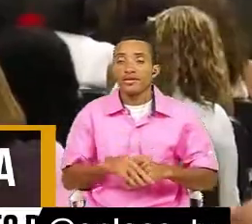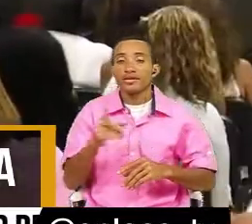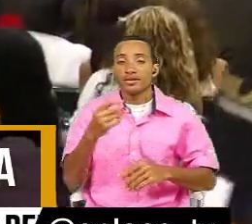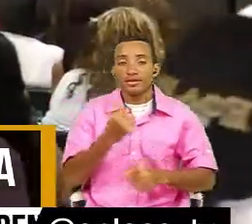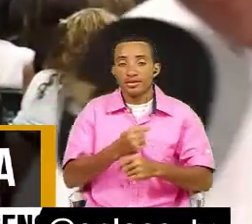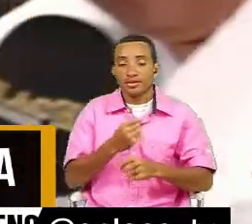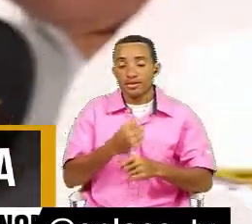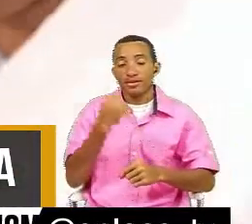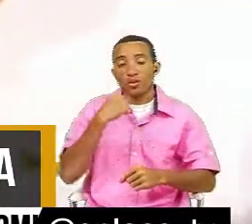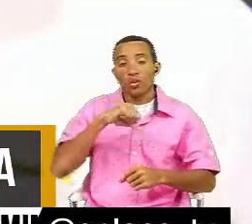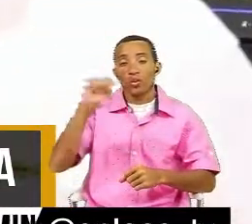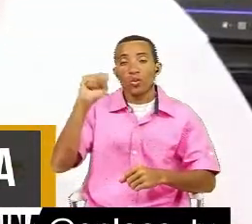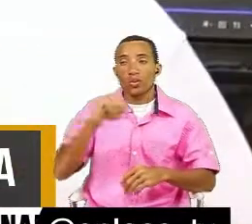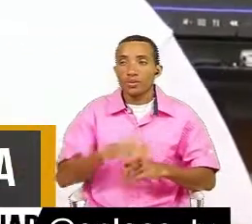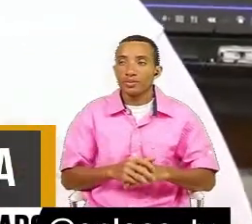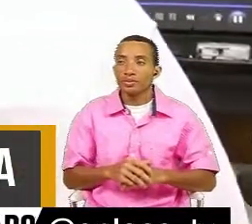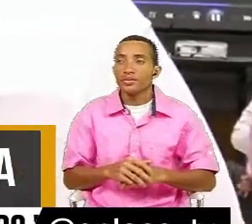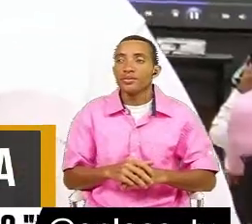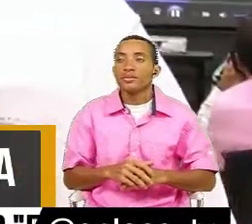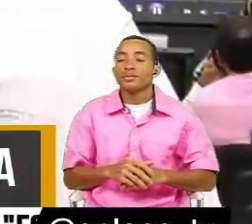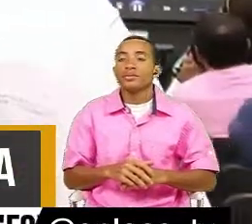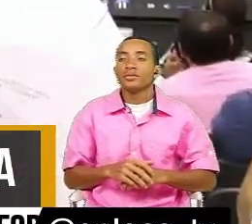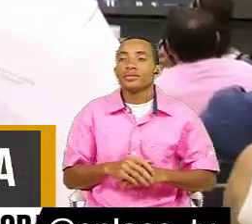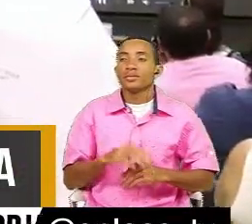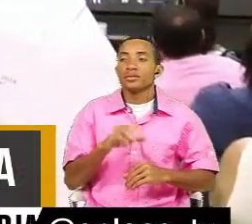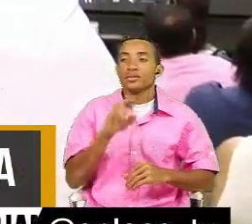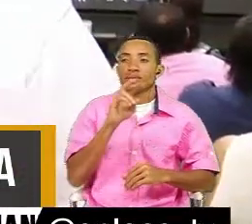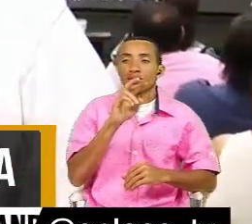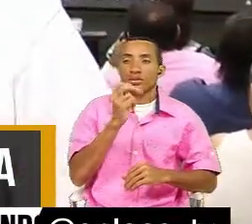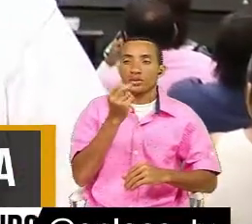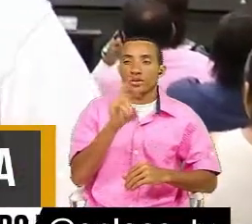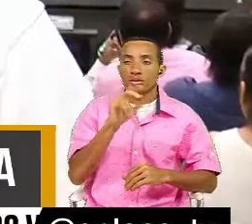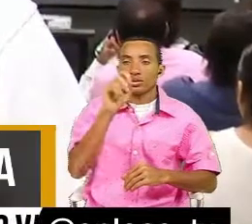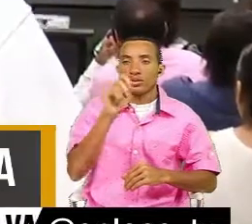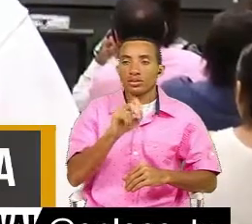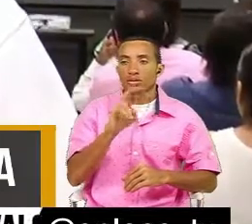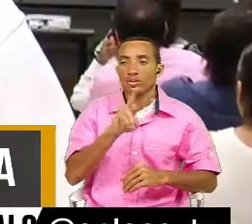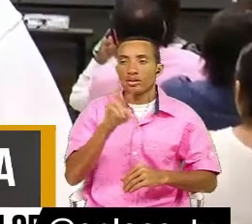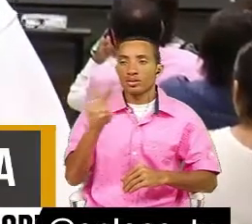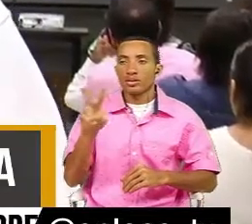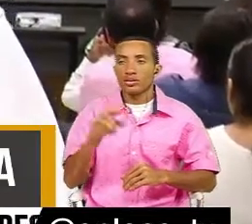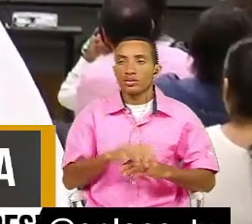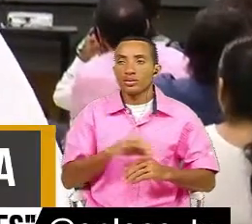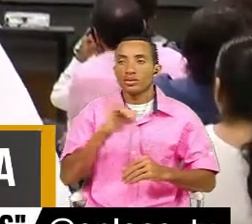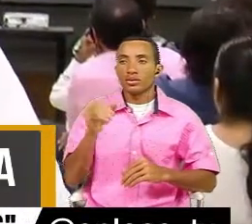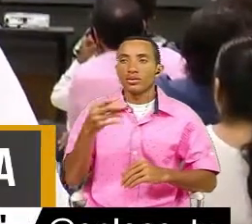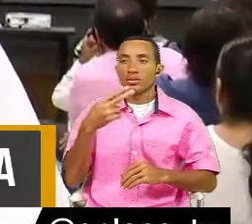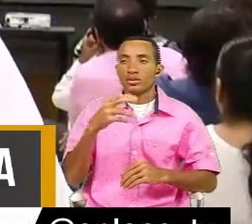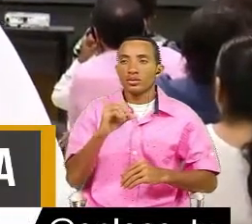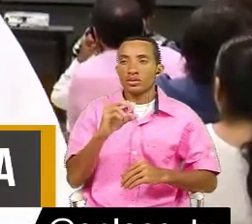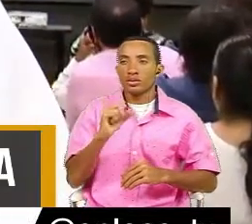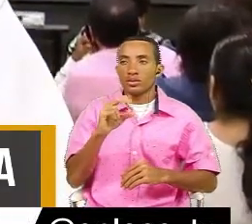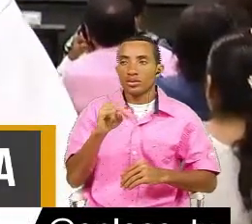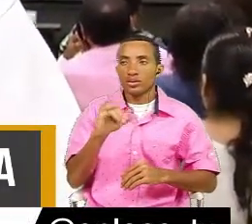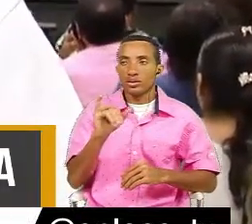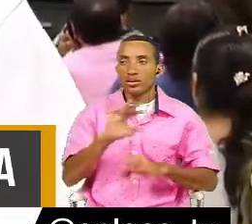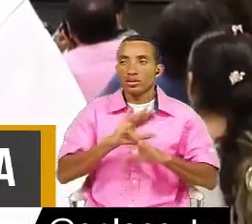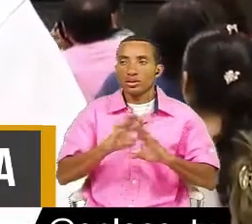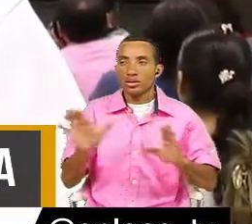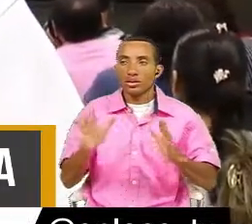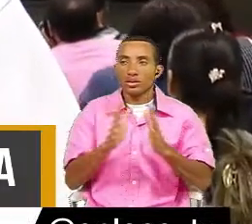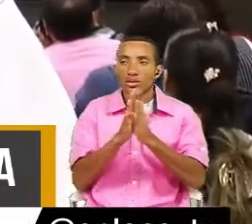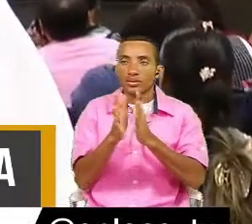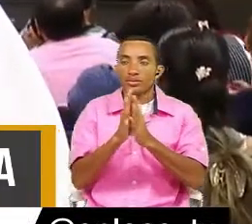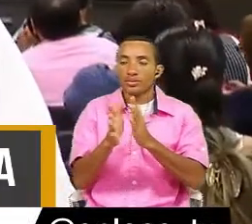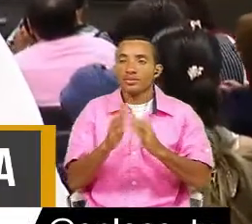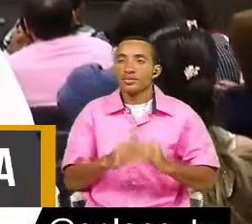triunfe. Muchas gracias, ojalá. Son las 12:22 minutos. Giovanni Alexander Martínez Támara está presentando a nombre